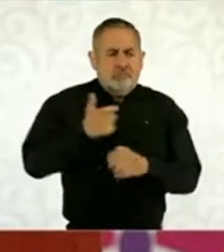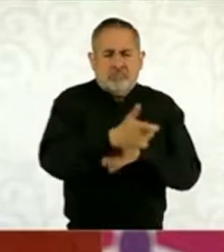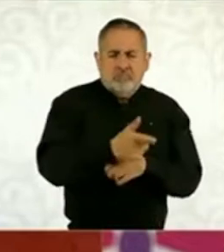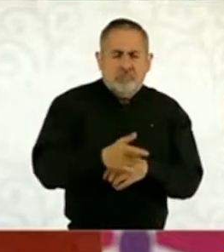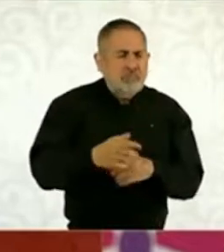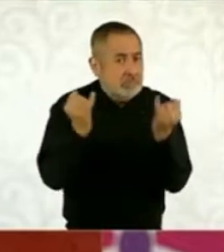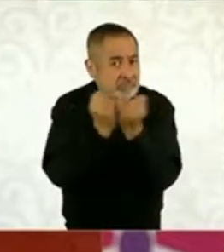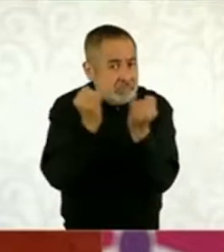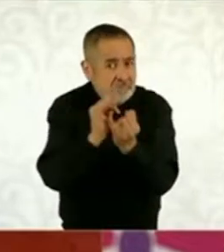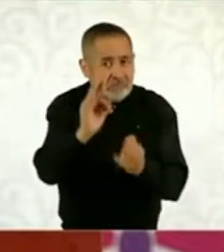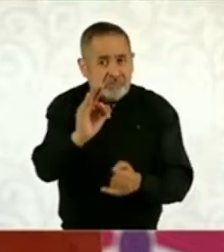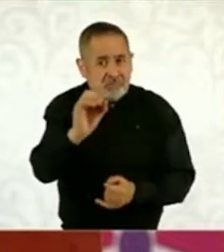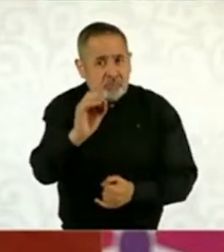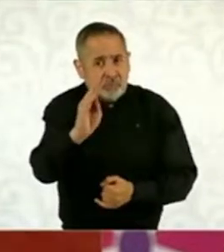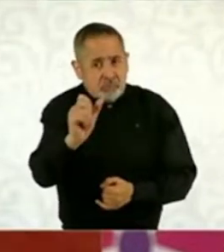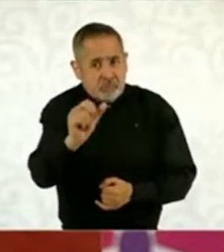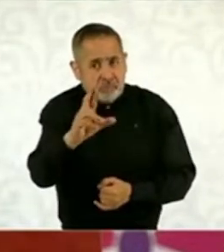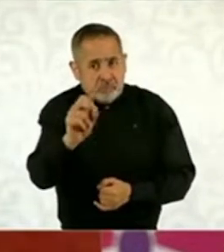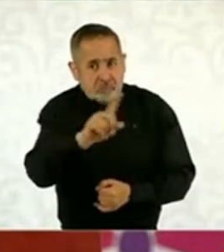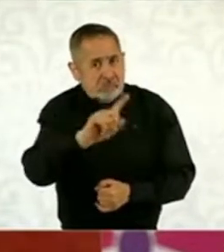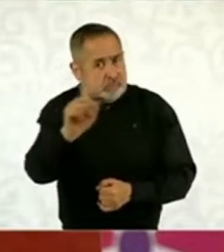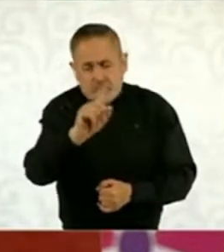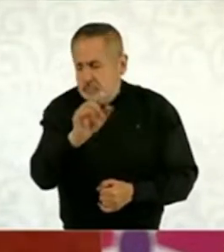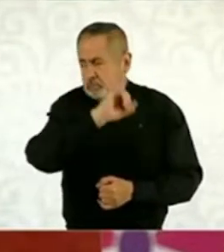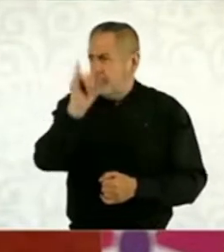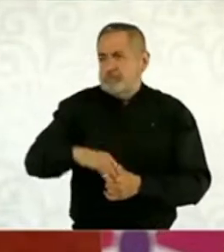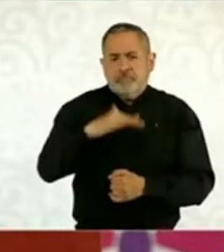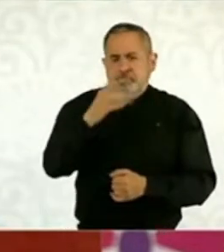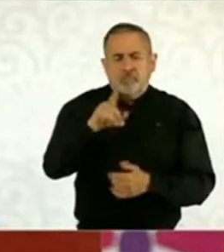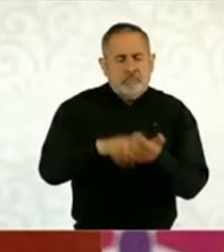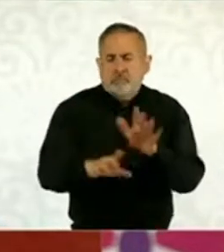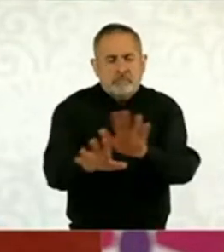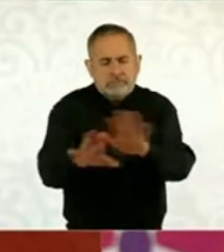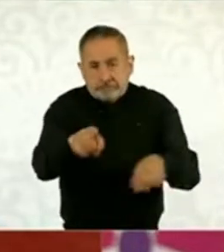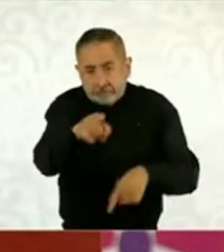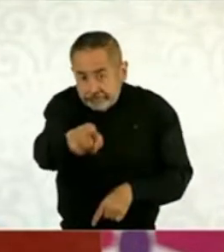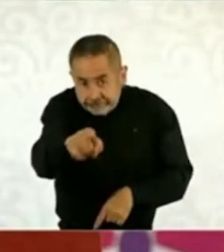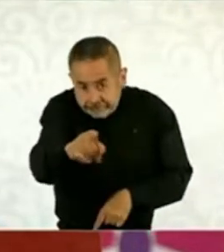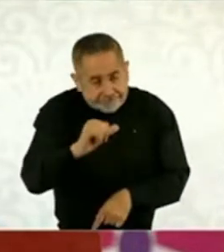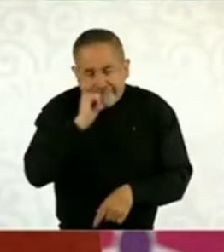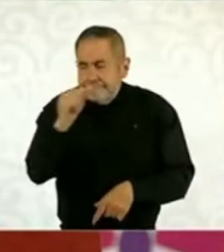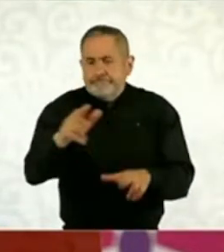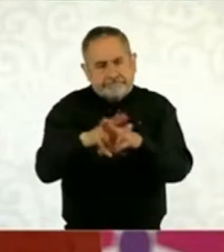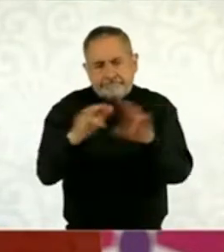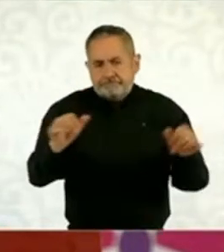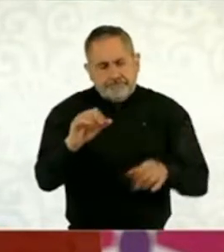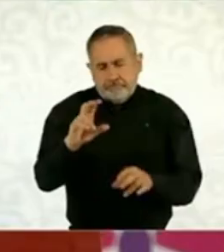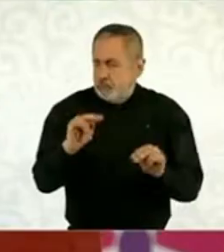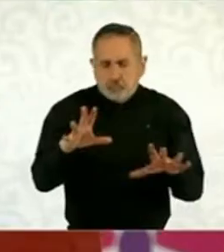que estuvo plagado de corrupción. Entonces, no hay nada similar.